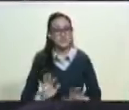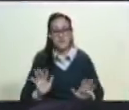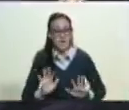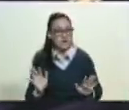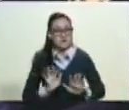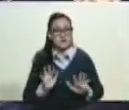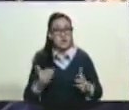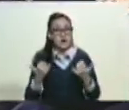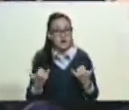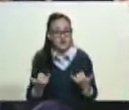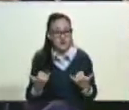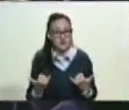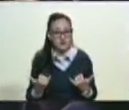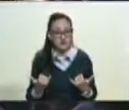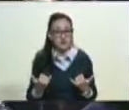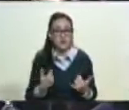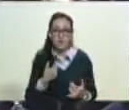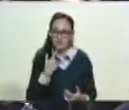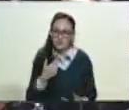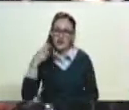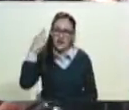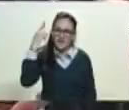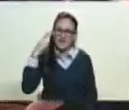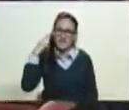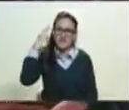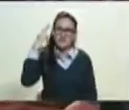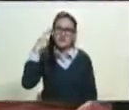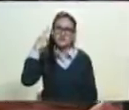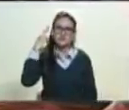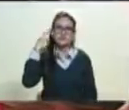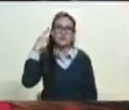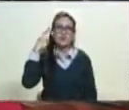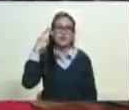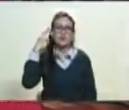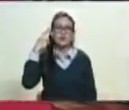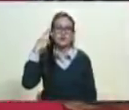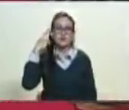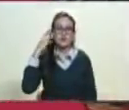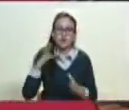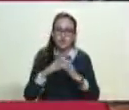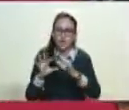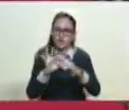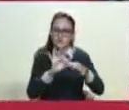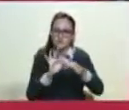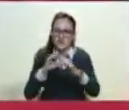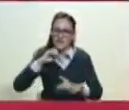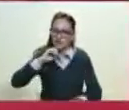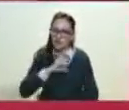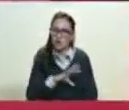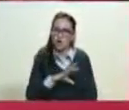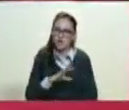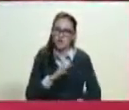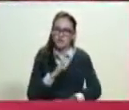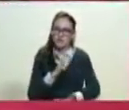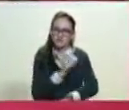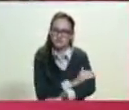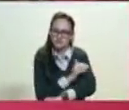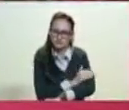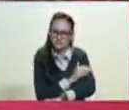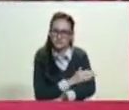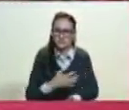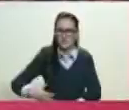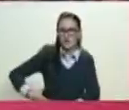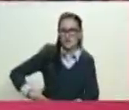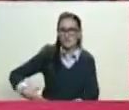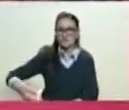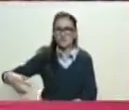Ya es hora, y se los digo a manera de reflexión, a aquellos aliados históricos de la derecha y la burguesía